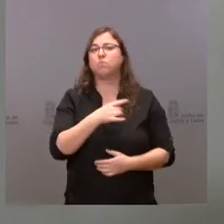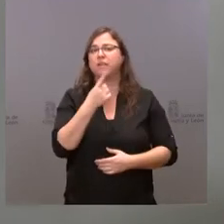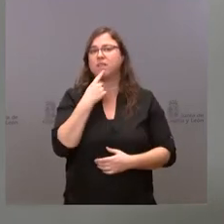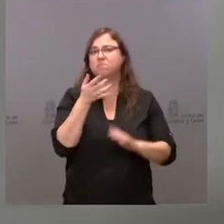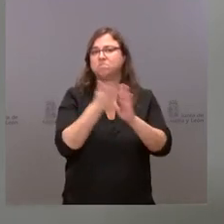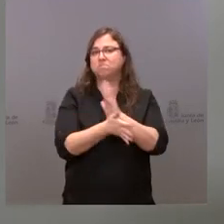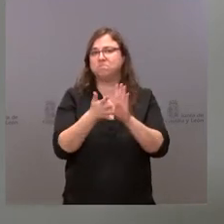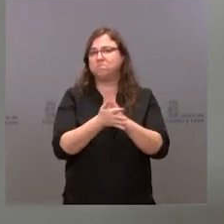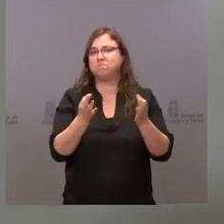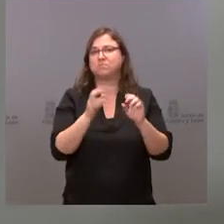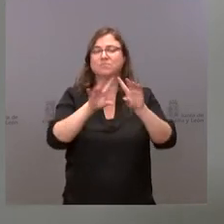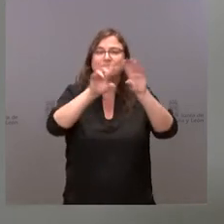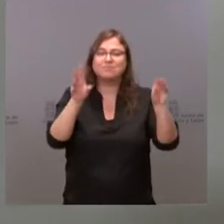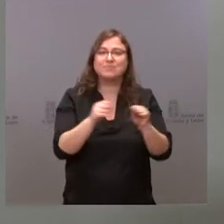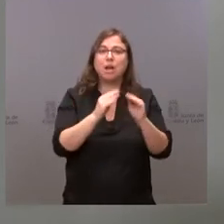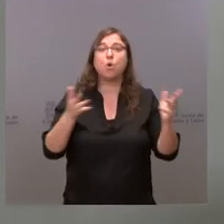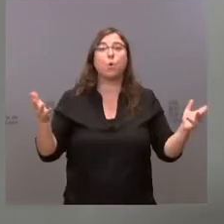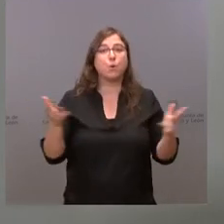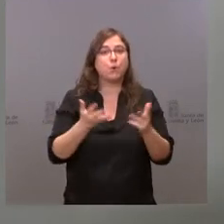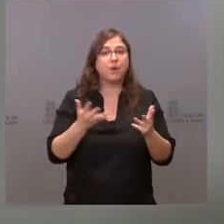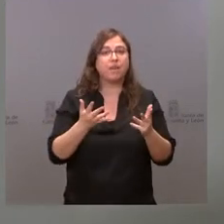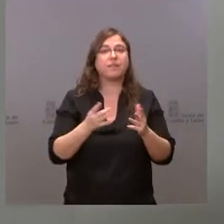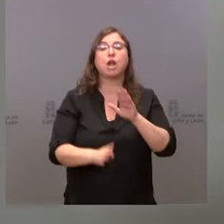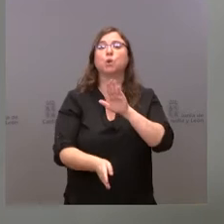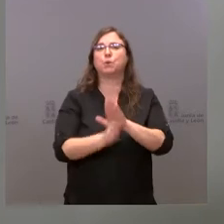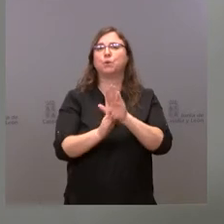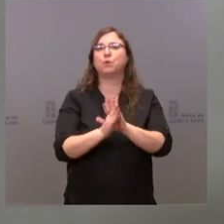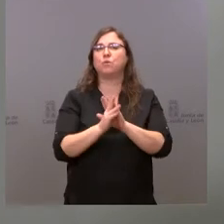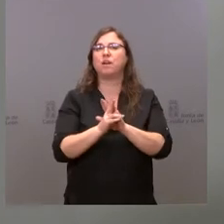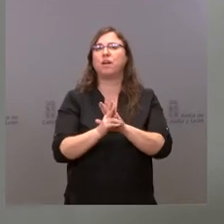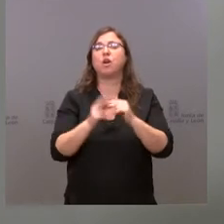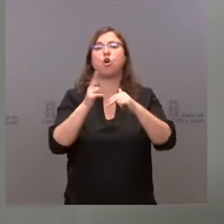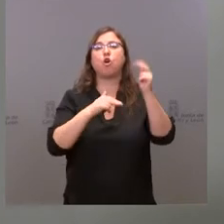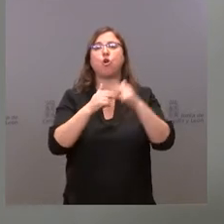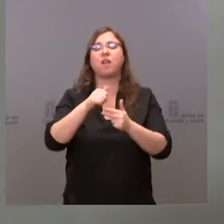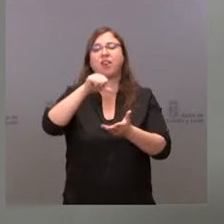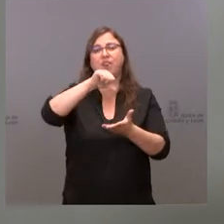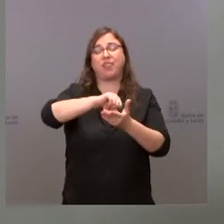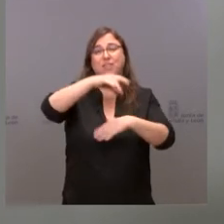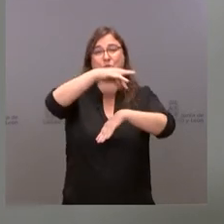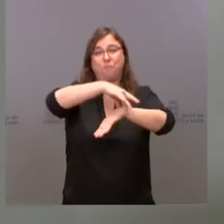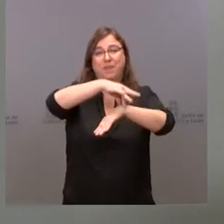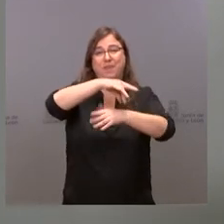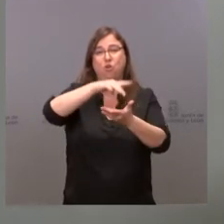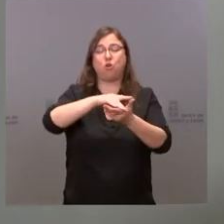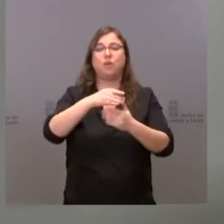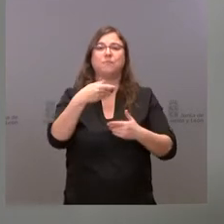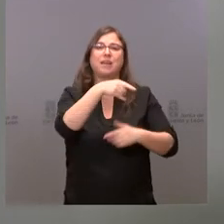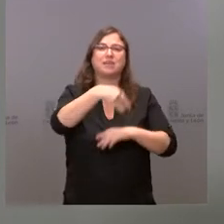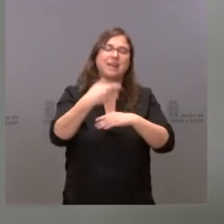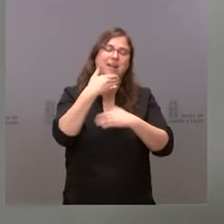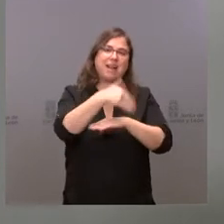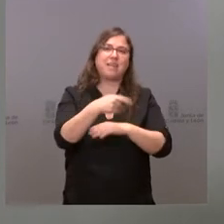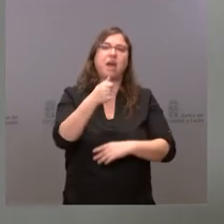valor el resolver de urgencia la continuidad de las obras del y salud de garcía lorca en burgos de una extraordinaria importancia